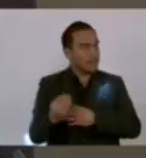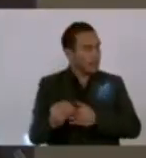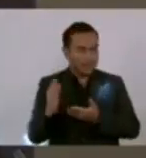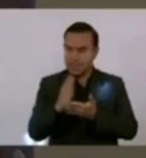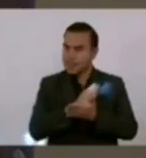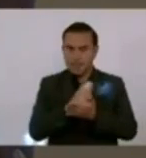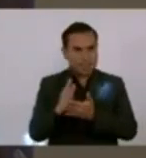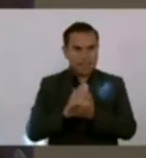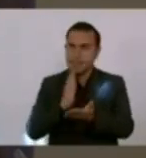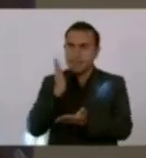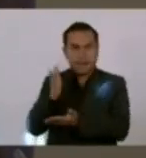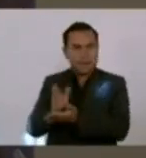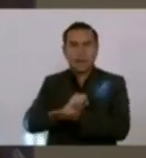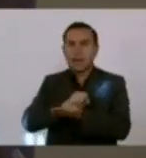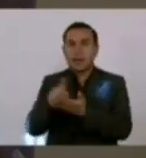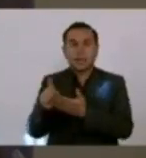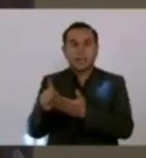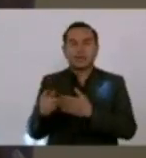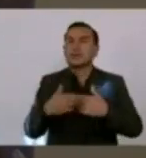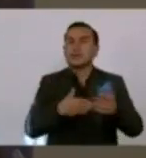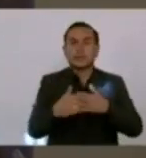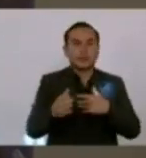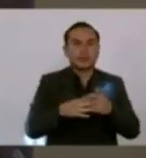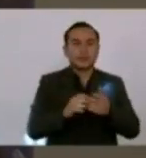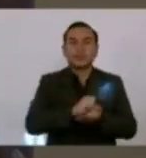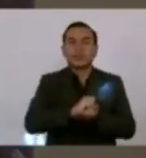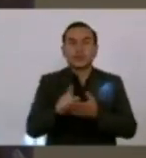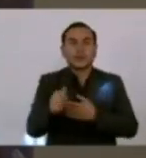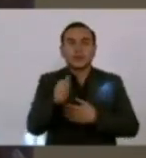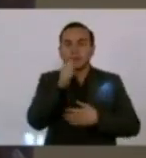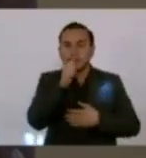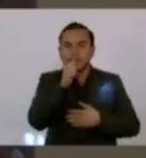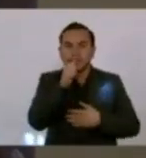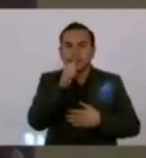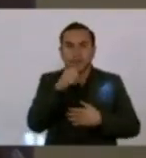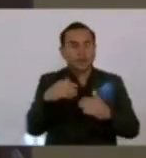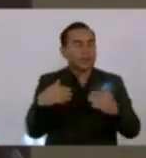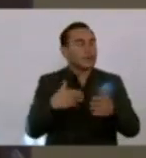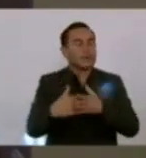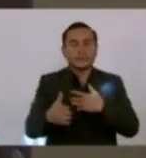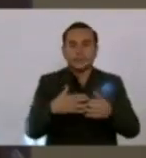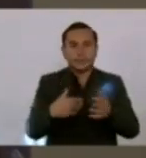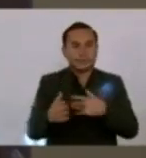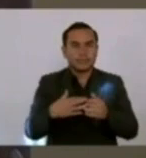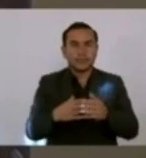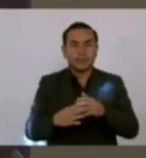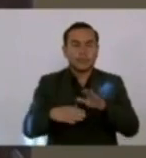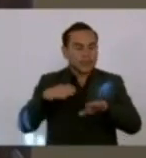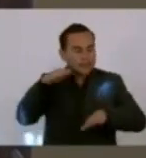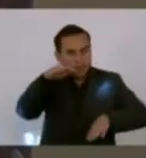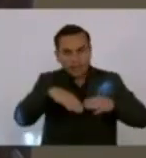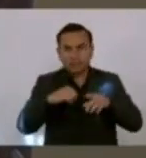categoría, incluyendo centros de deporte, clases de karate, clases de tenis, clases de natación,